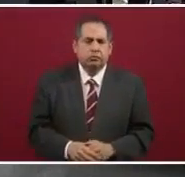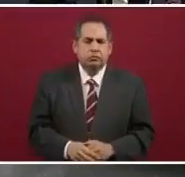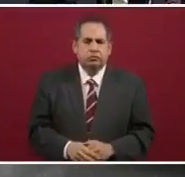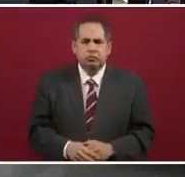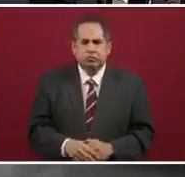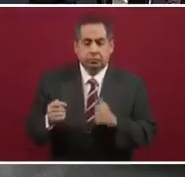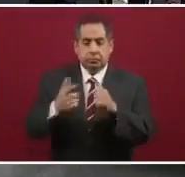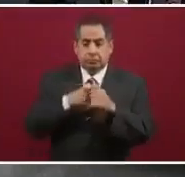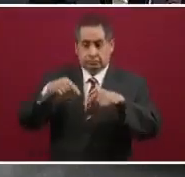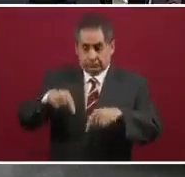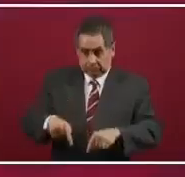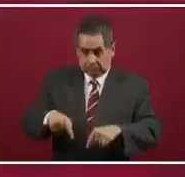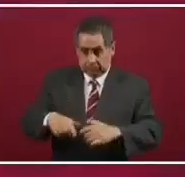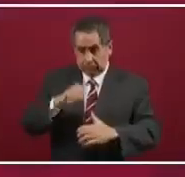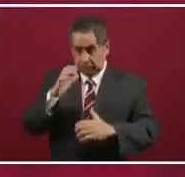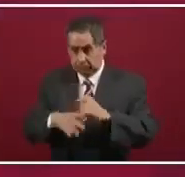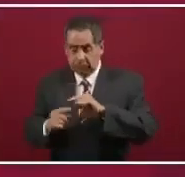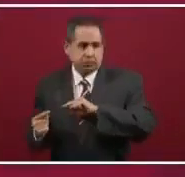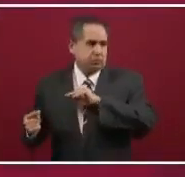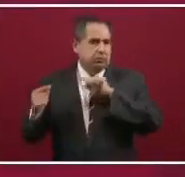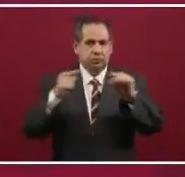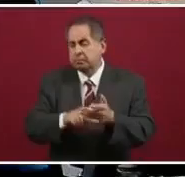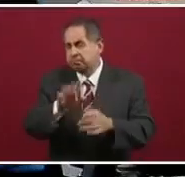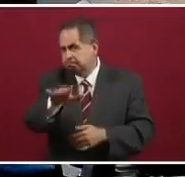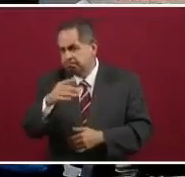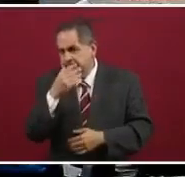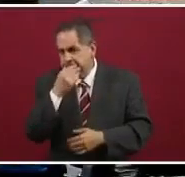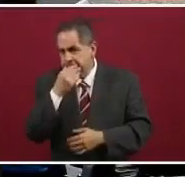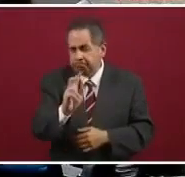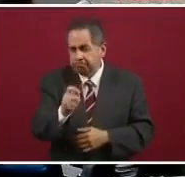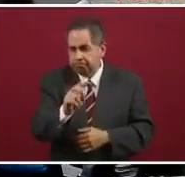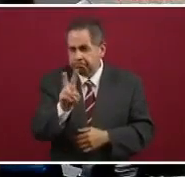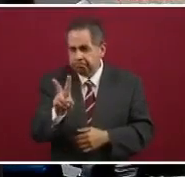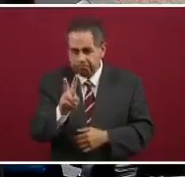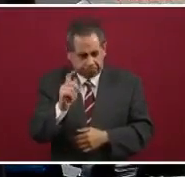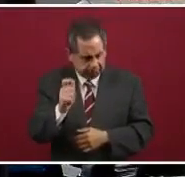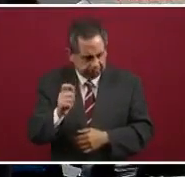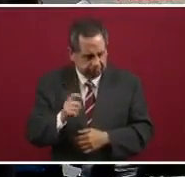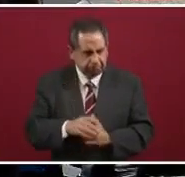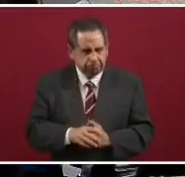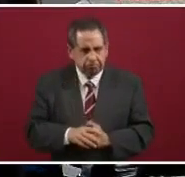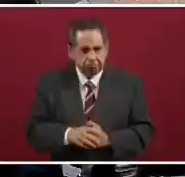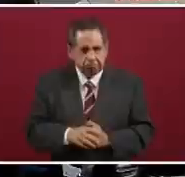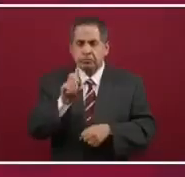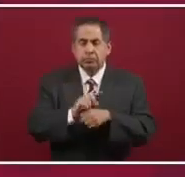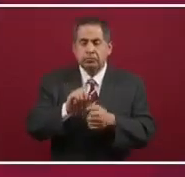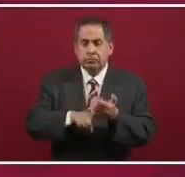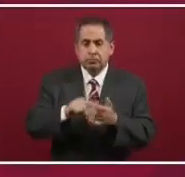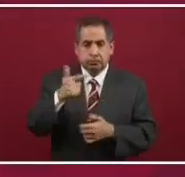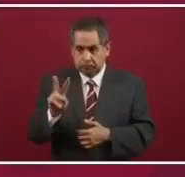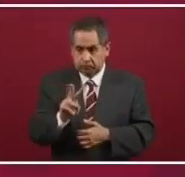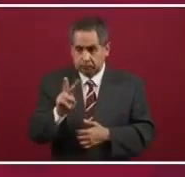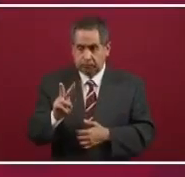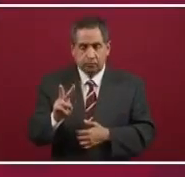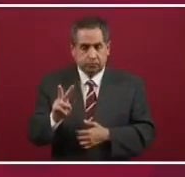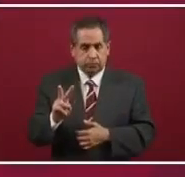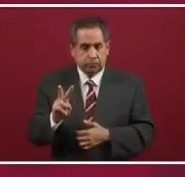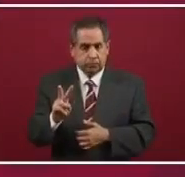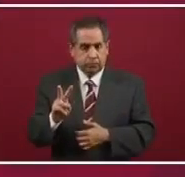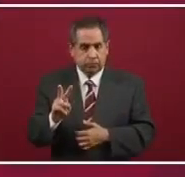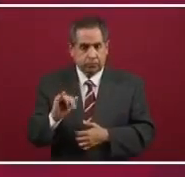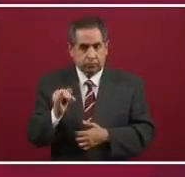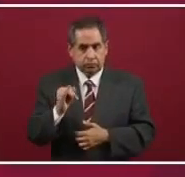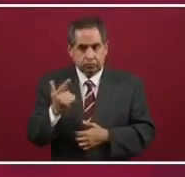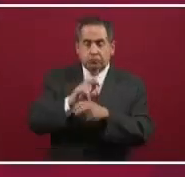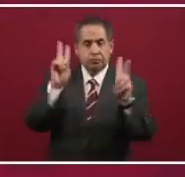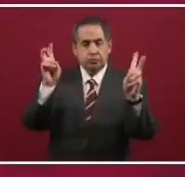Sí, primero aquí y nos vamos. Es más, el viernes es 7 de junio,